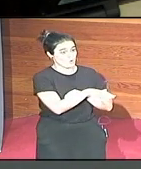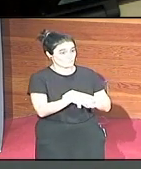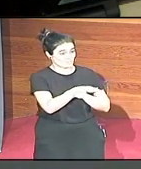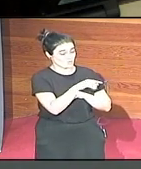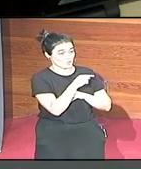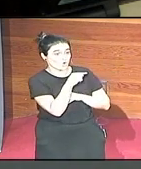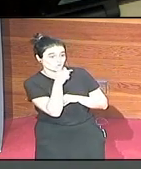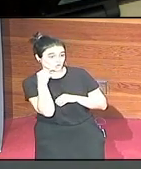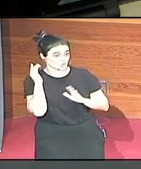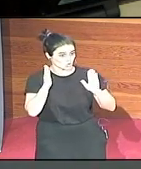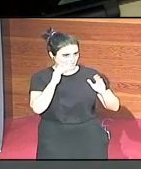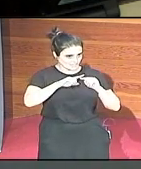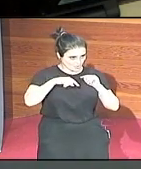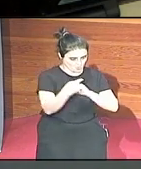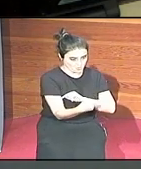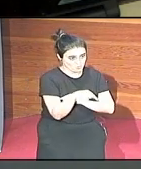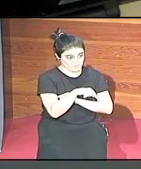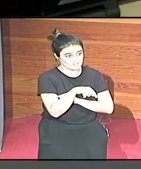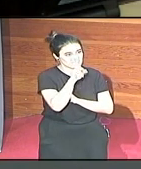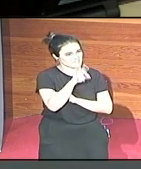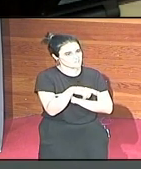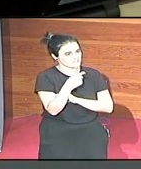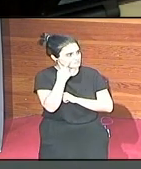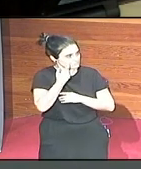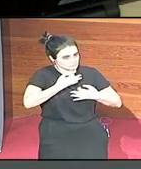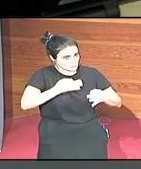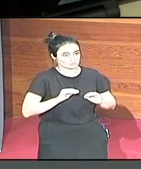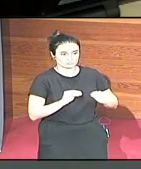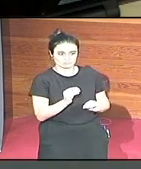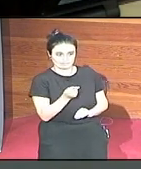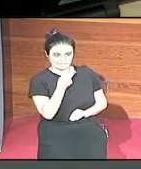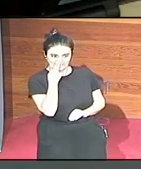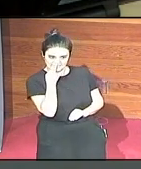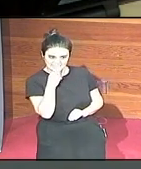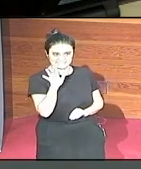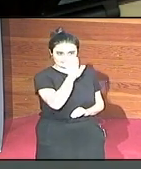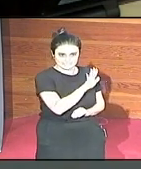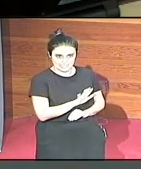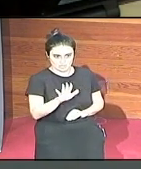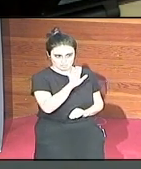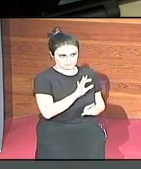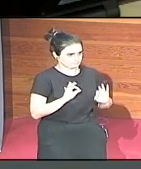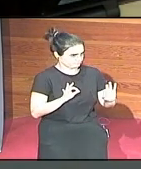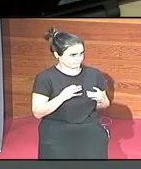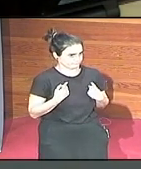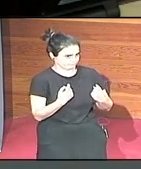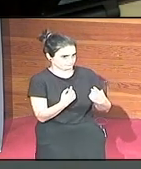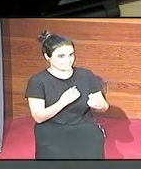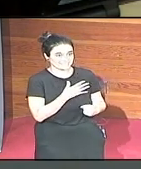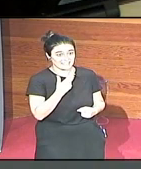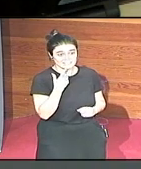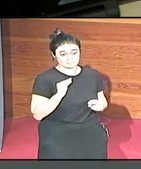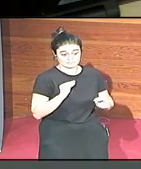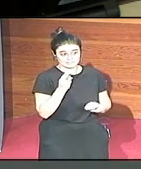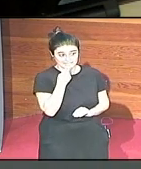así como la legitimidad incuestionable de sus intereses en la zona. Son intereses que